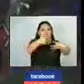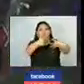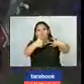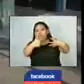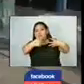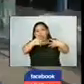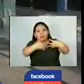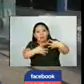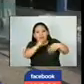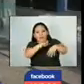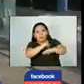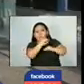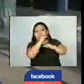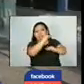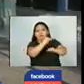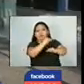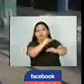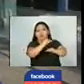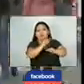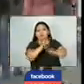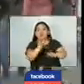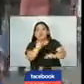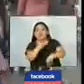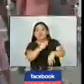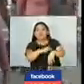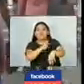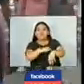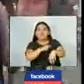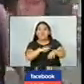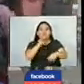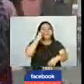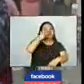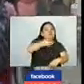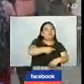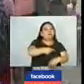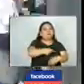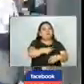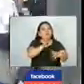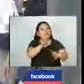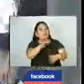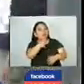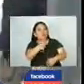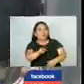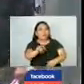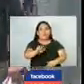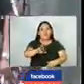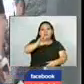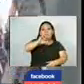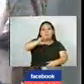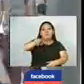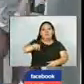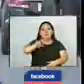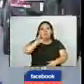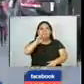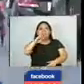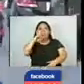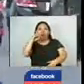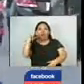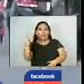que son de carácter transitorio implica la reducción de tiempo para la imposición de medidas de al menos a 13.200